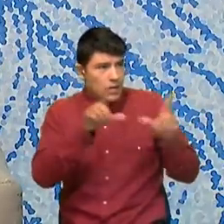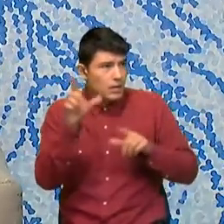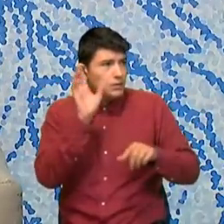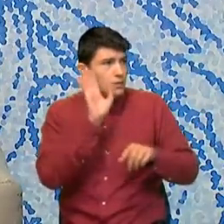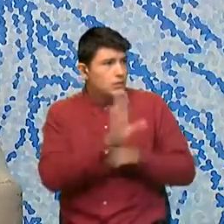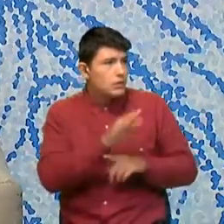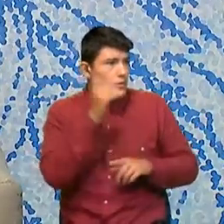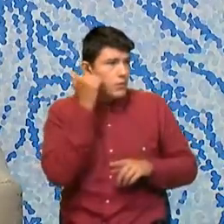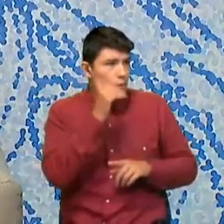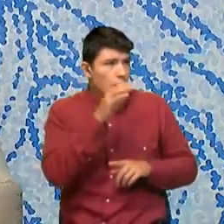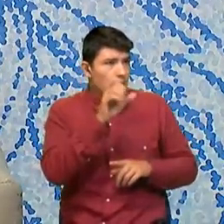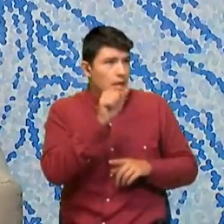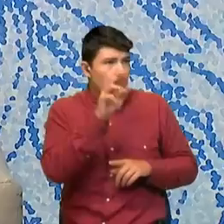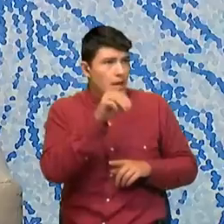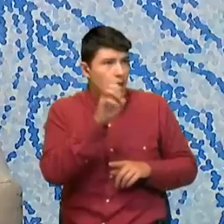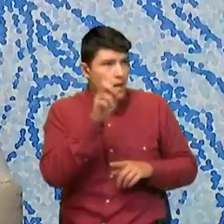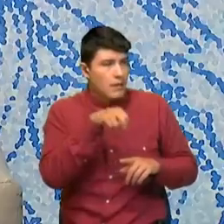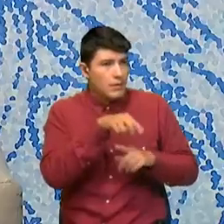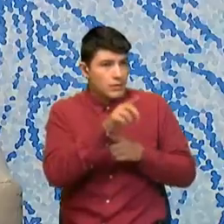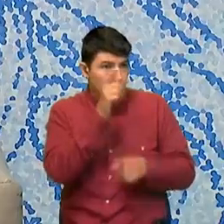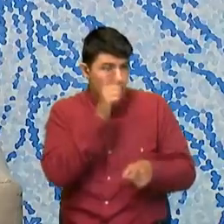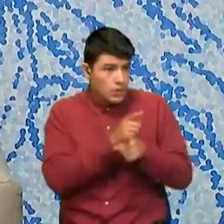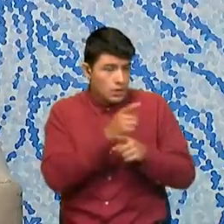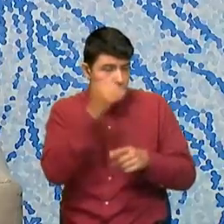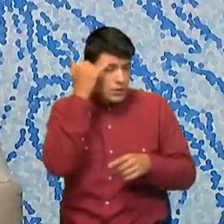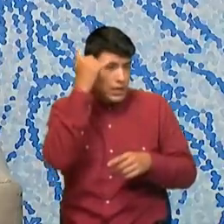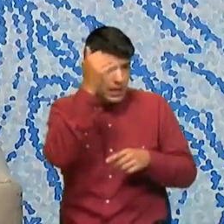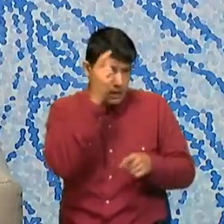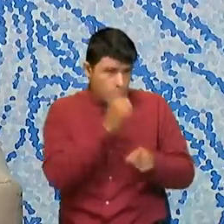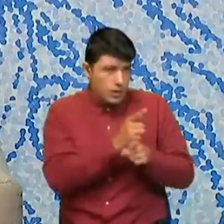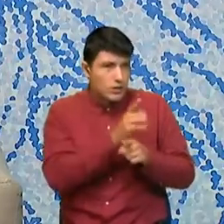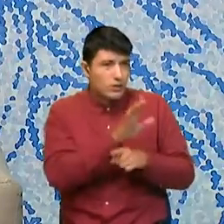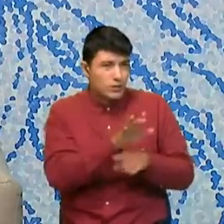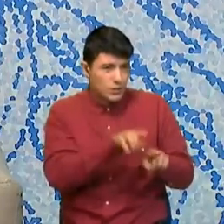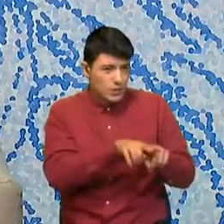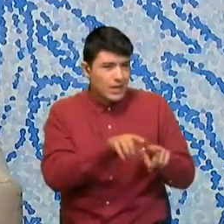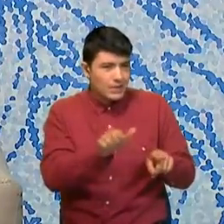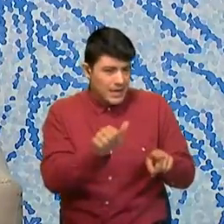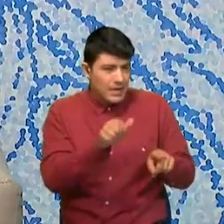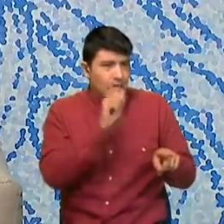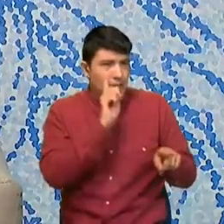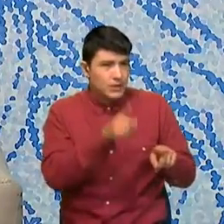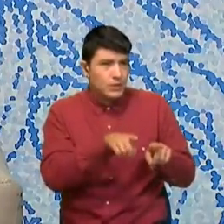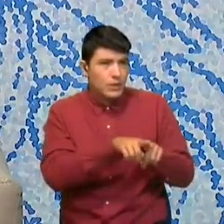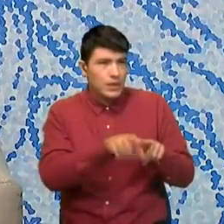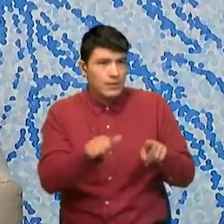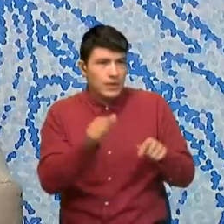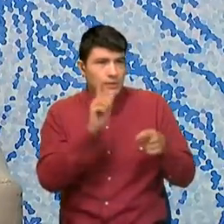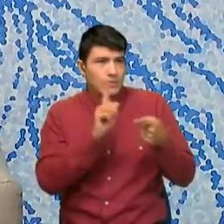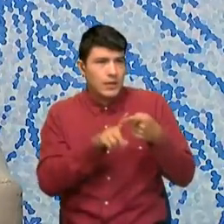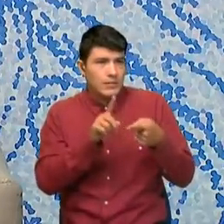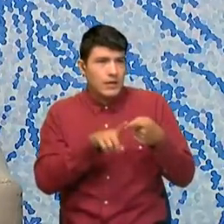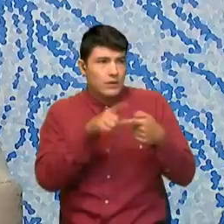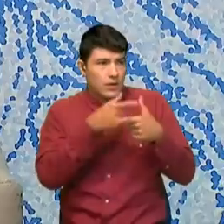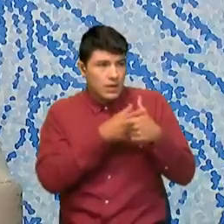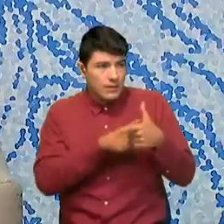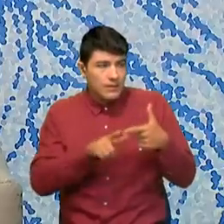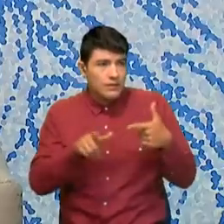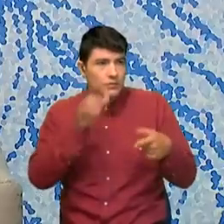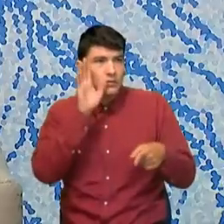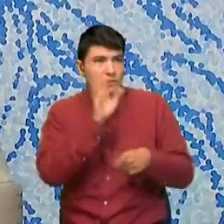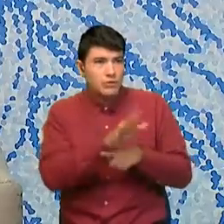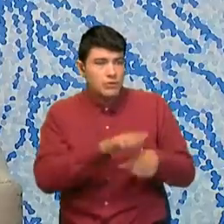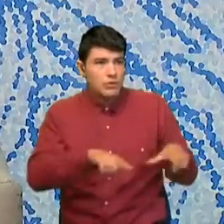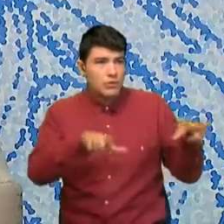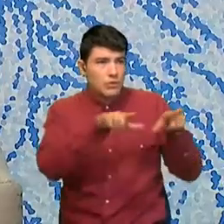Carmen, lo ideal sería que la señora, su hermana, desenglobe este